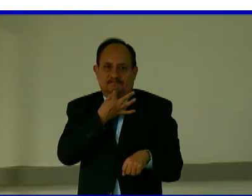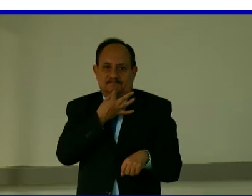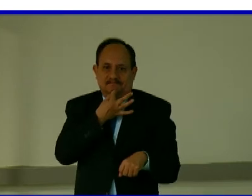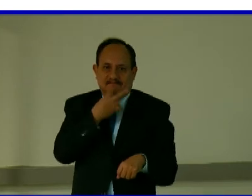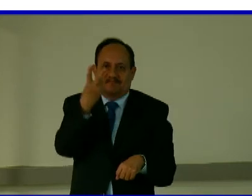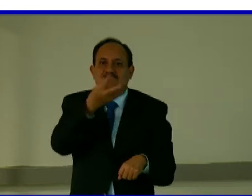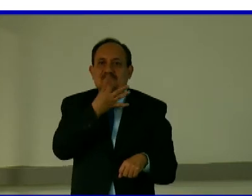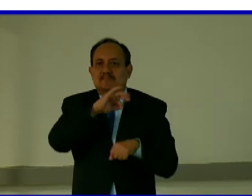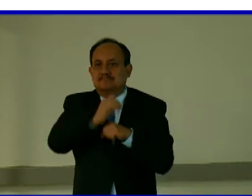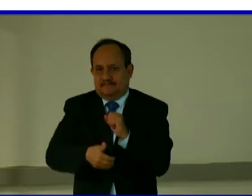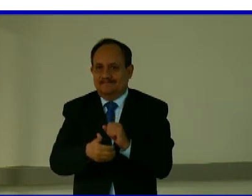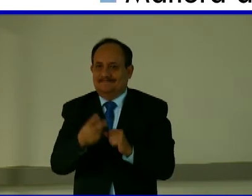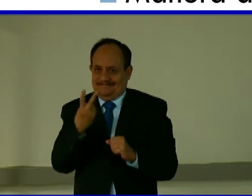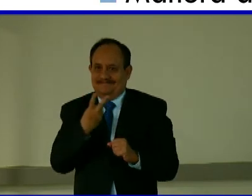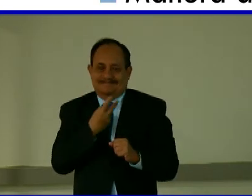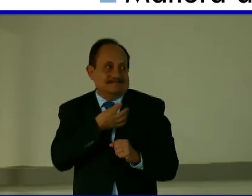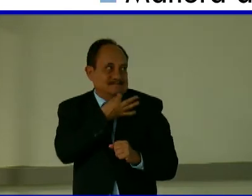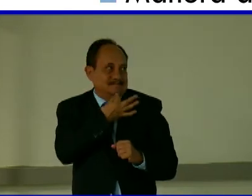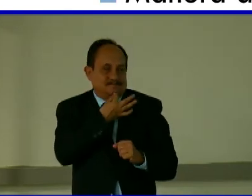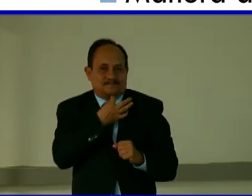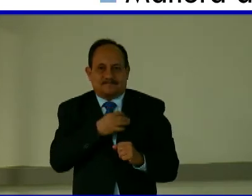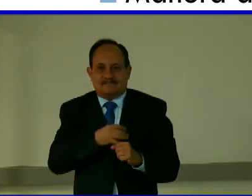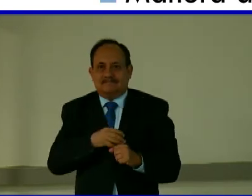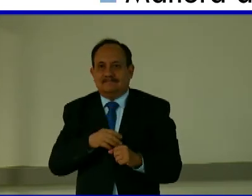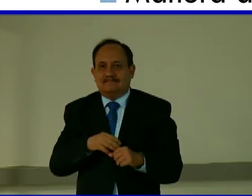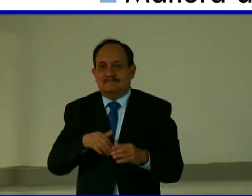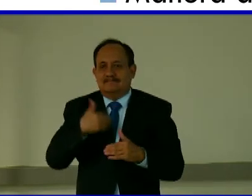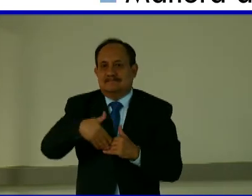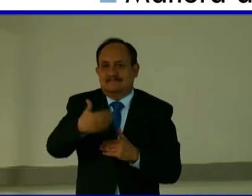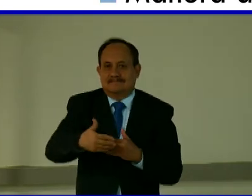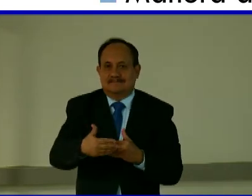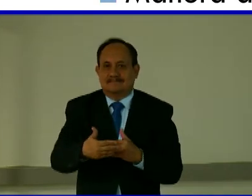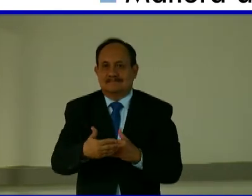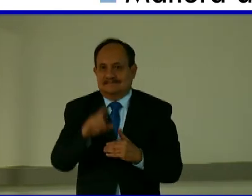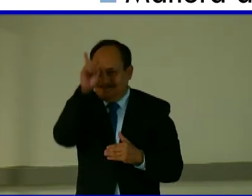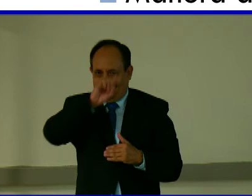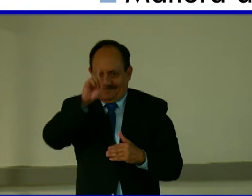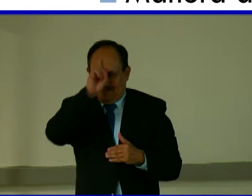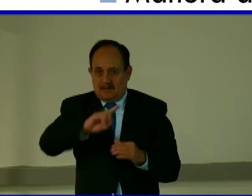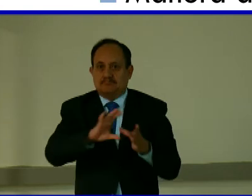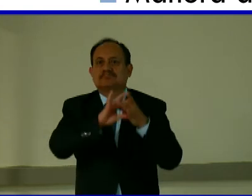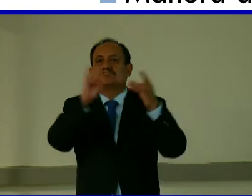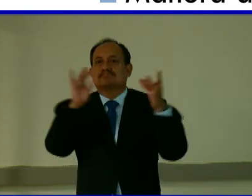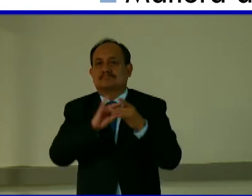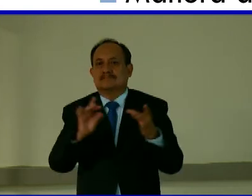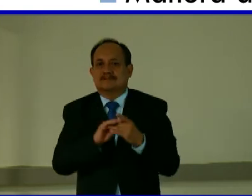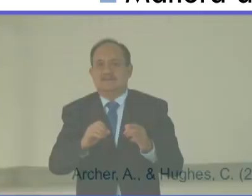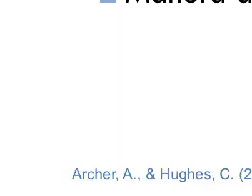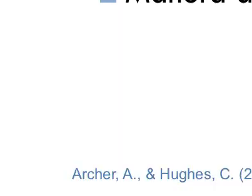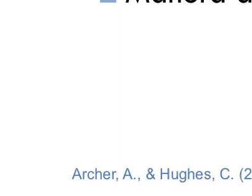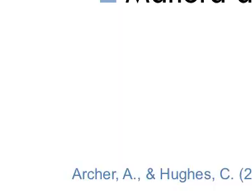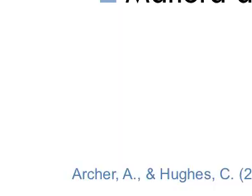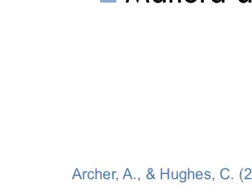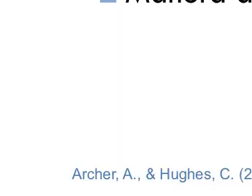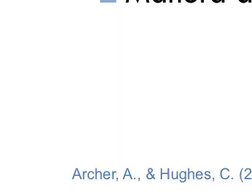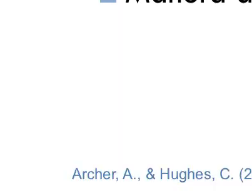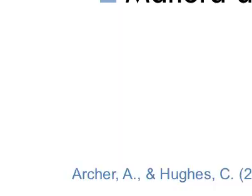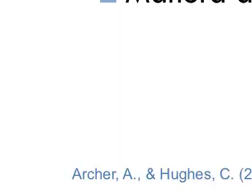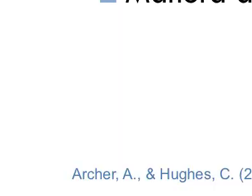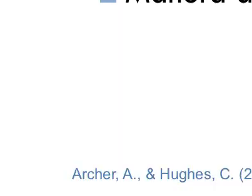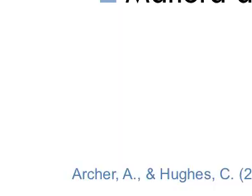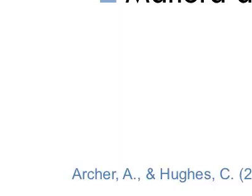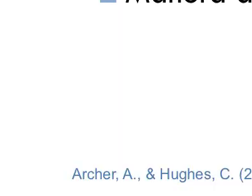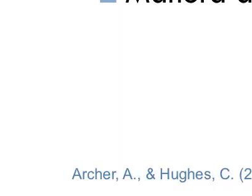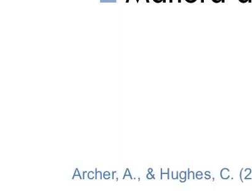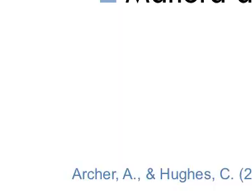Bueno, aquí entonces paso. Instrucción explícita. sistemática en contenido y en